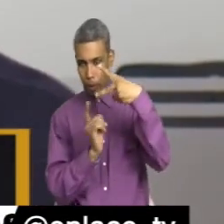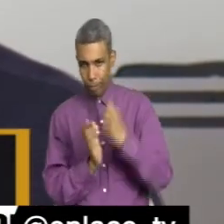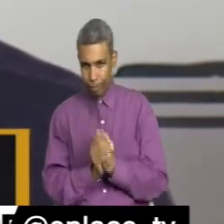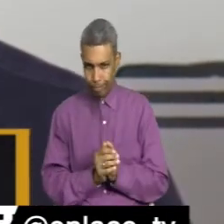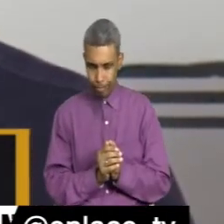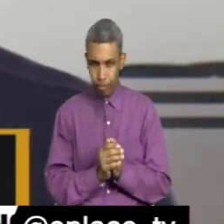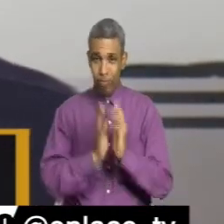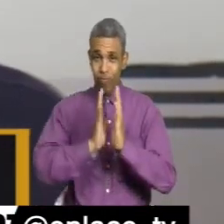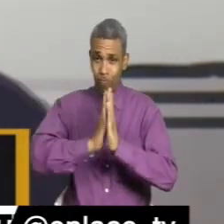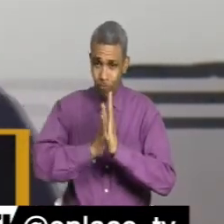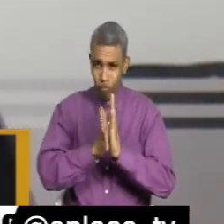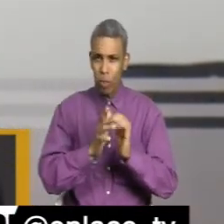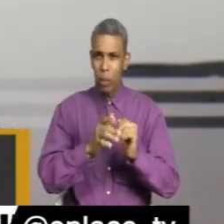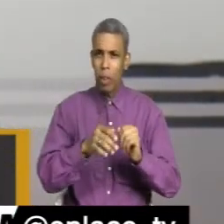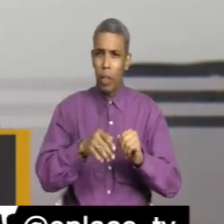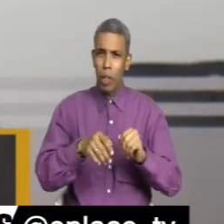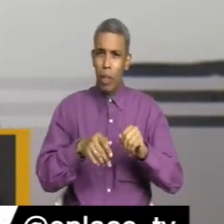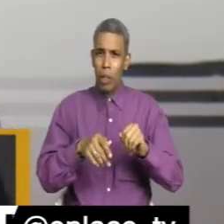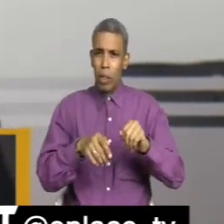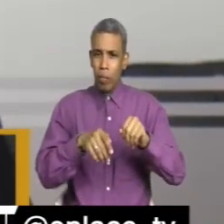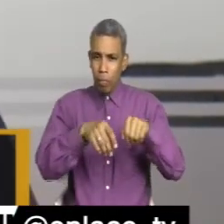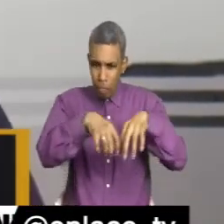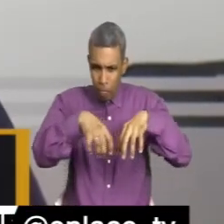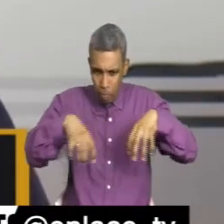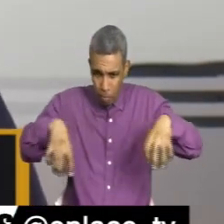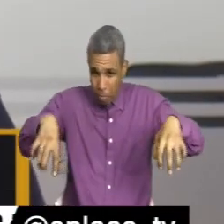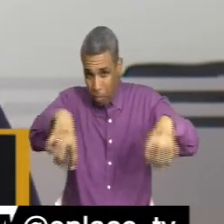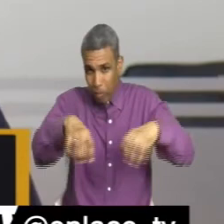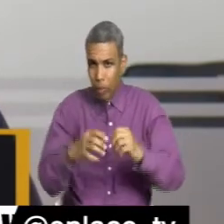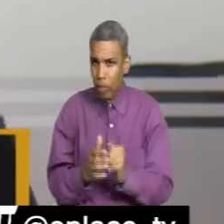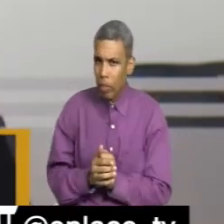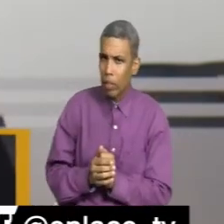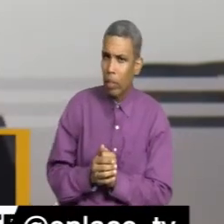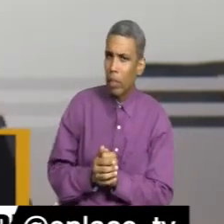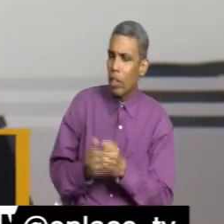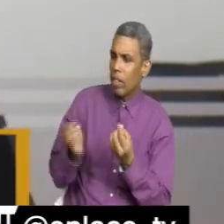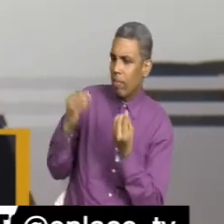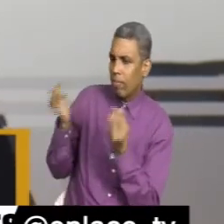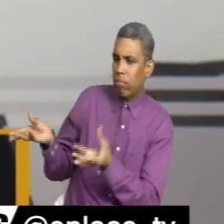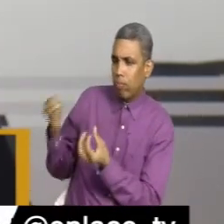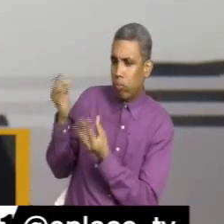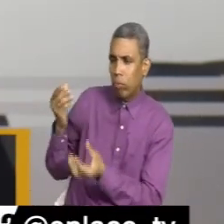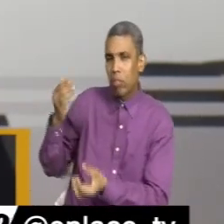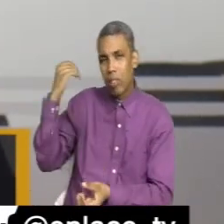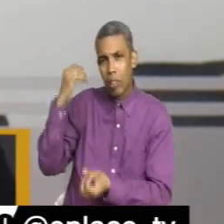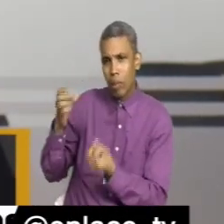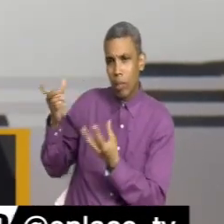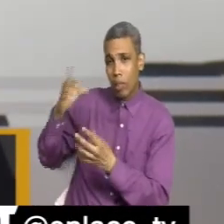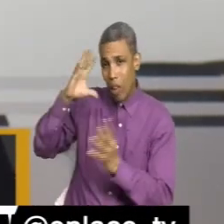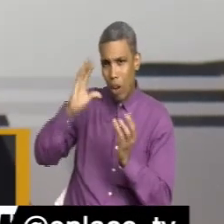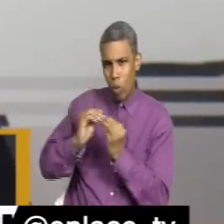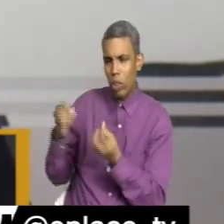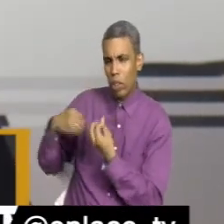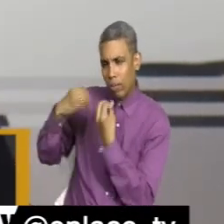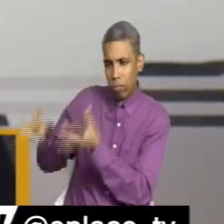Frente a la parte de proveedores, es importante precisar de que hemos dado acompañamiento y a la fecha de